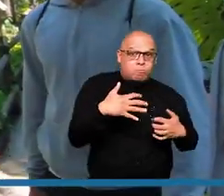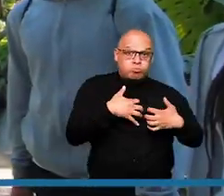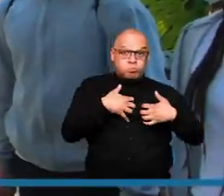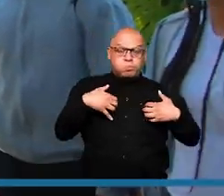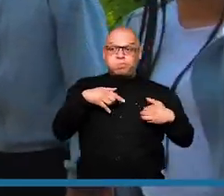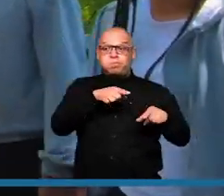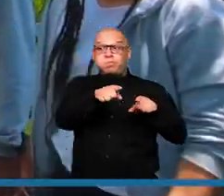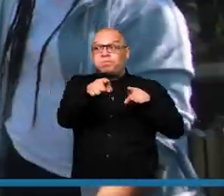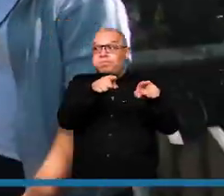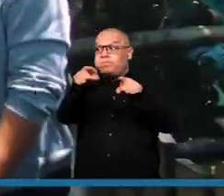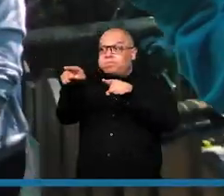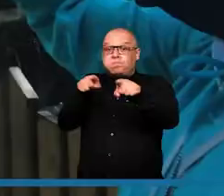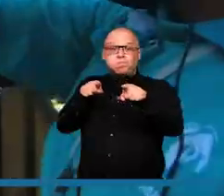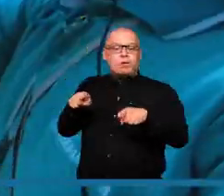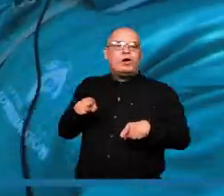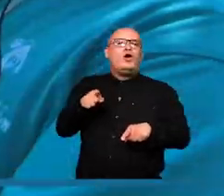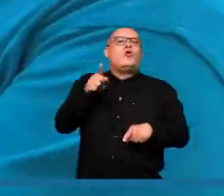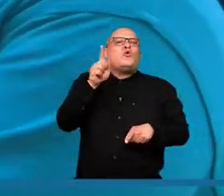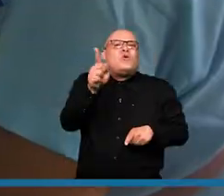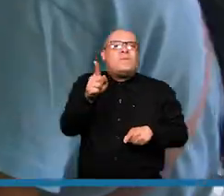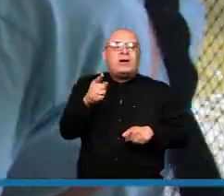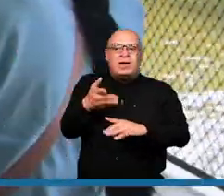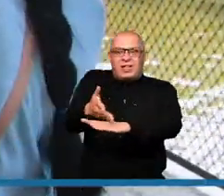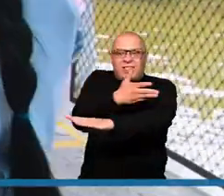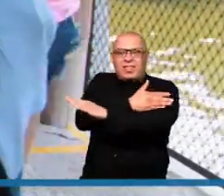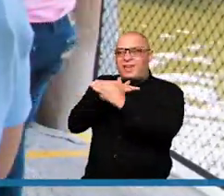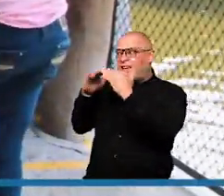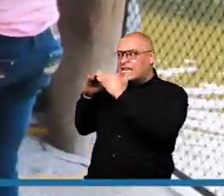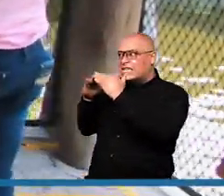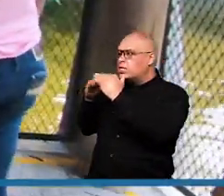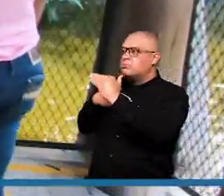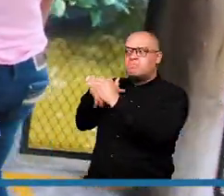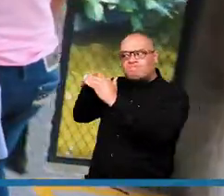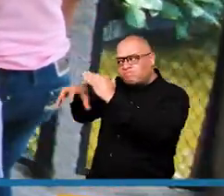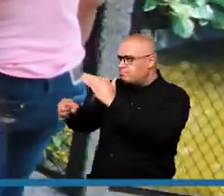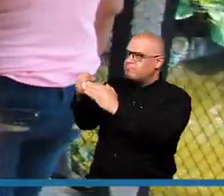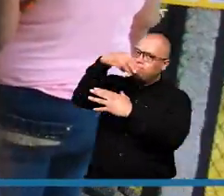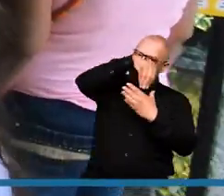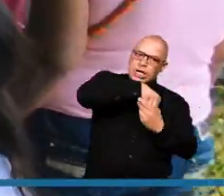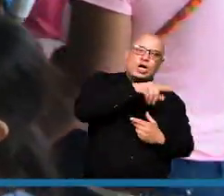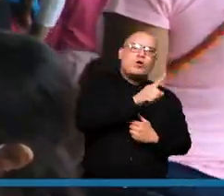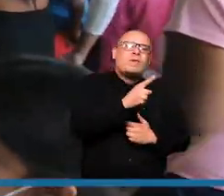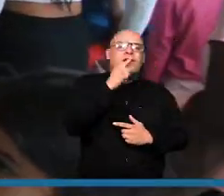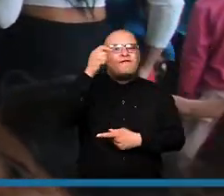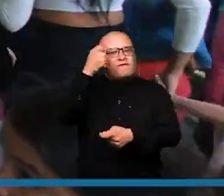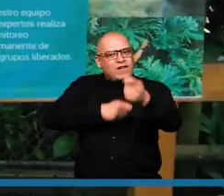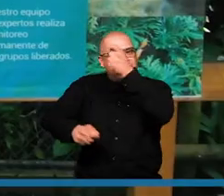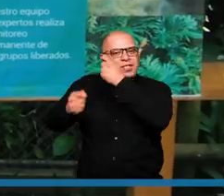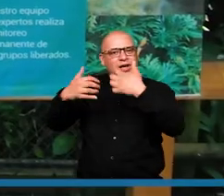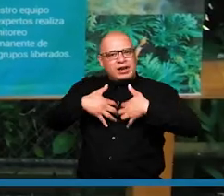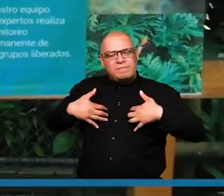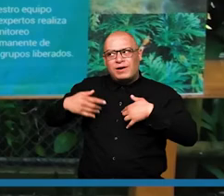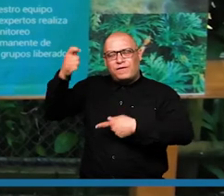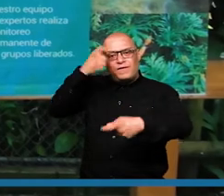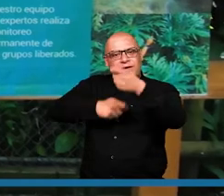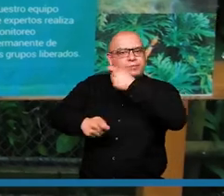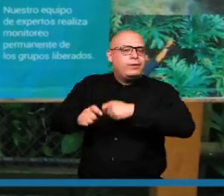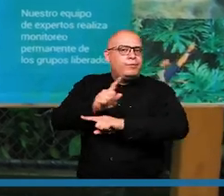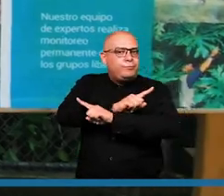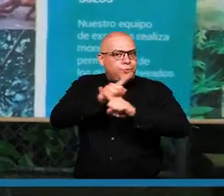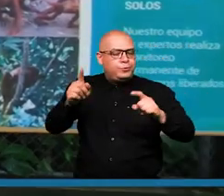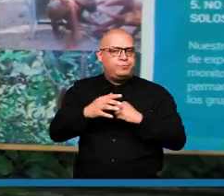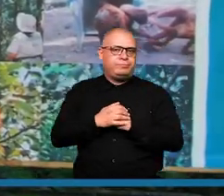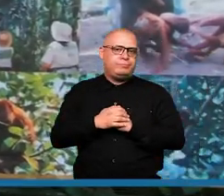fauna silvestre que está allí es producto del decomiso, producto del tráfico de la fauna silvestre. Y sigue la